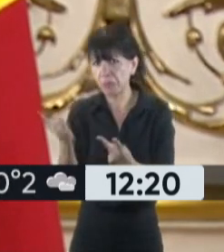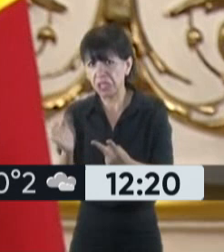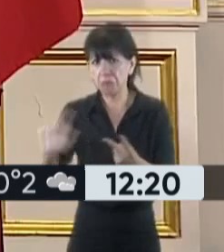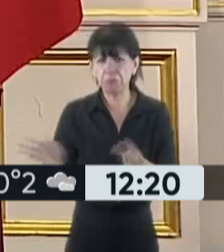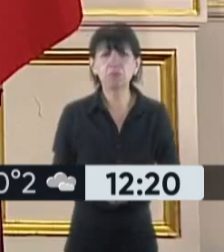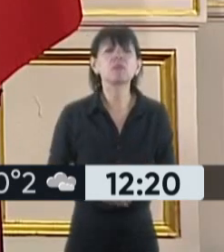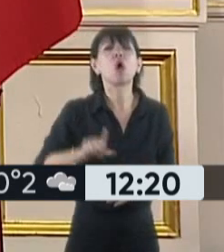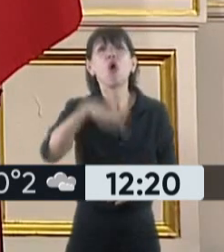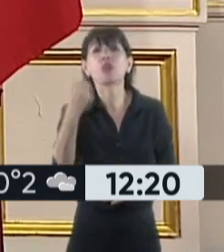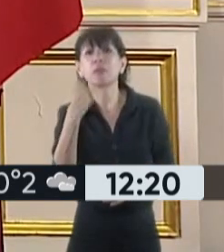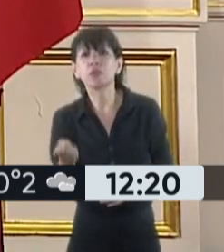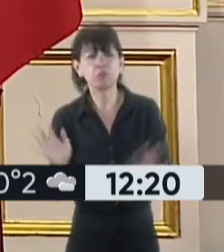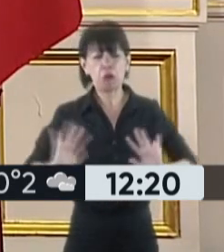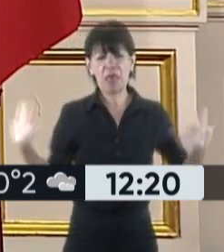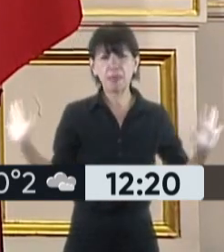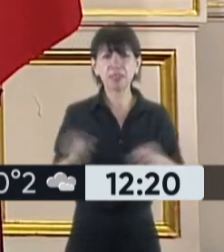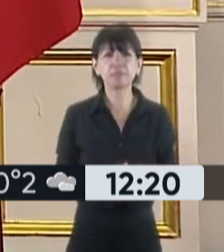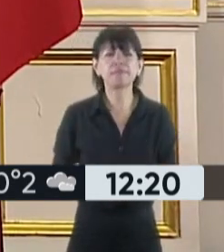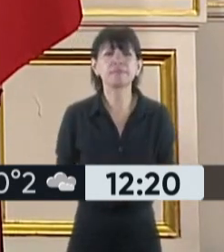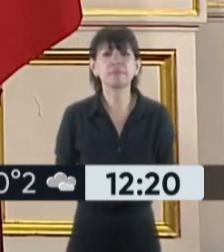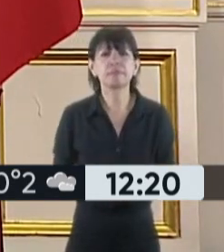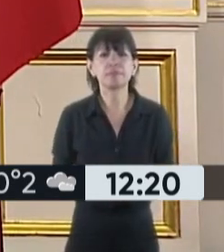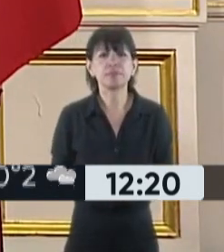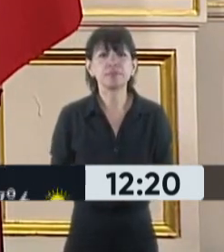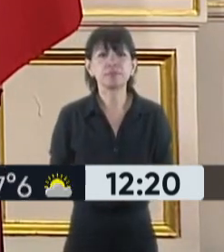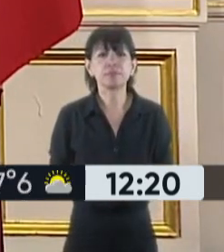pregunta? No, nada más.